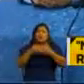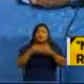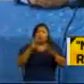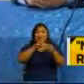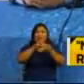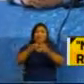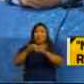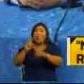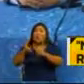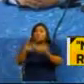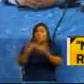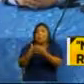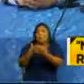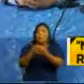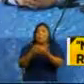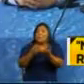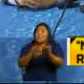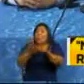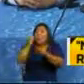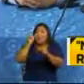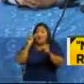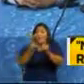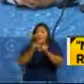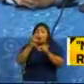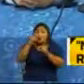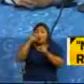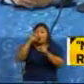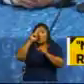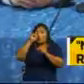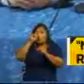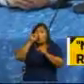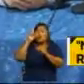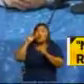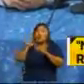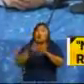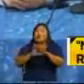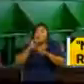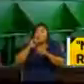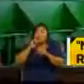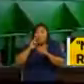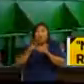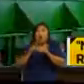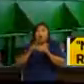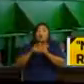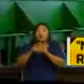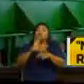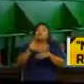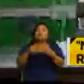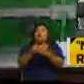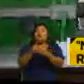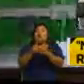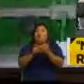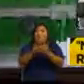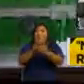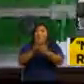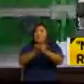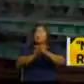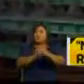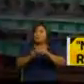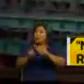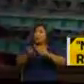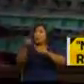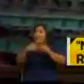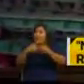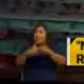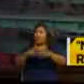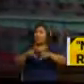otras evidencias que para la fiscal general del Estado, Ruth Palacios, permitirán conocer la existencia de los delitos denunciados, además de las vinculaciones de la